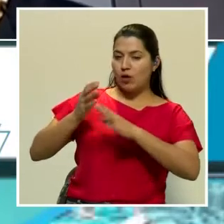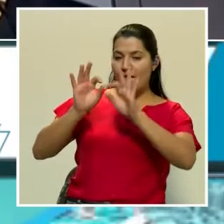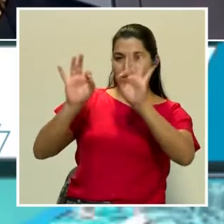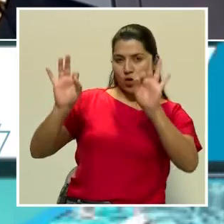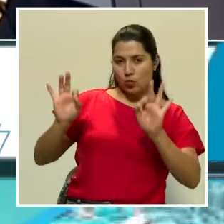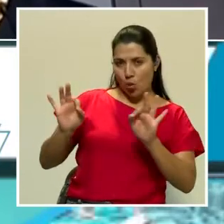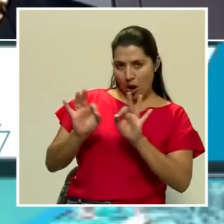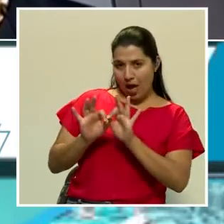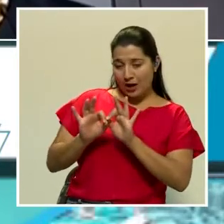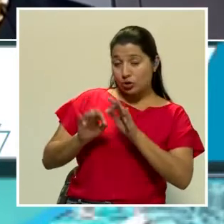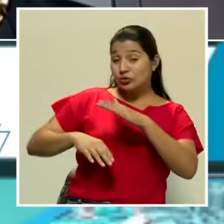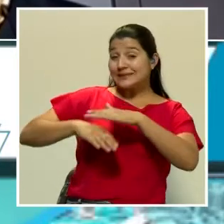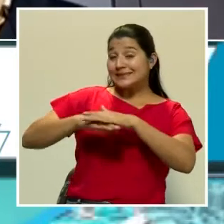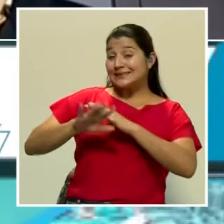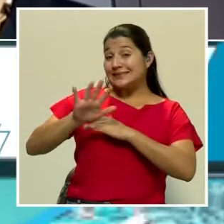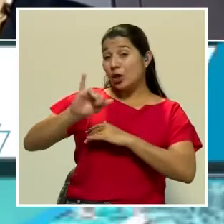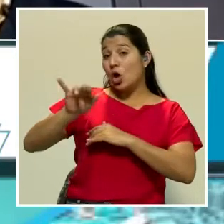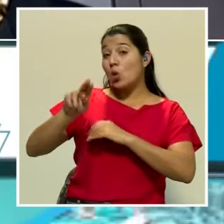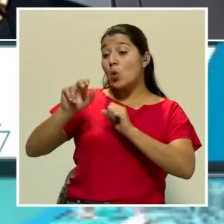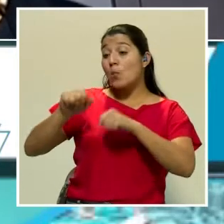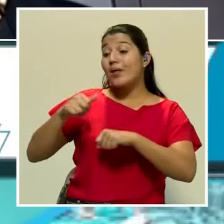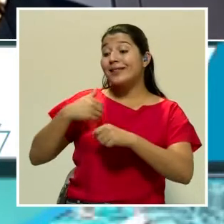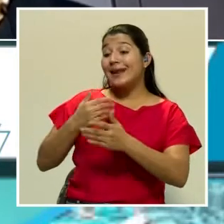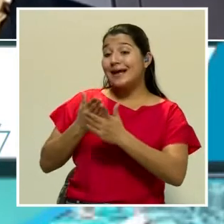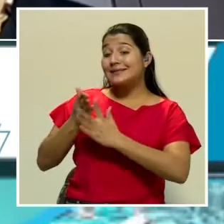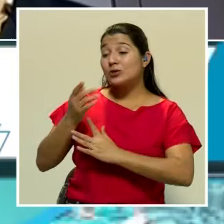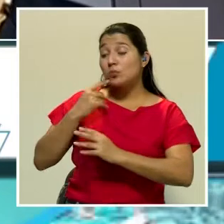a estar trabajando intensamente con los colegas